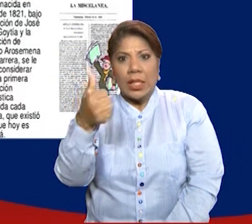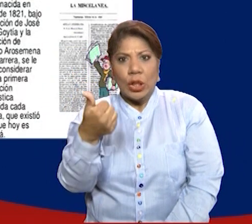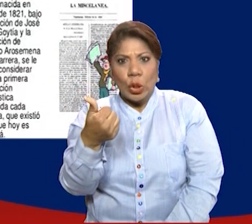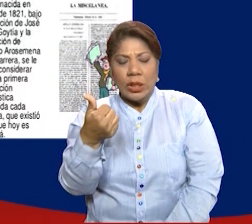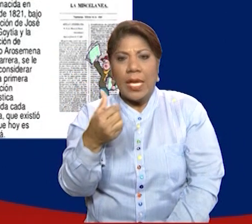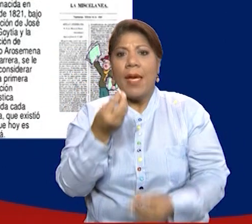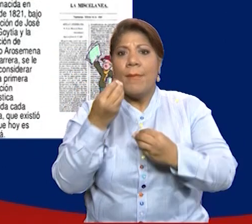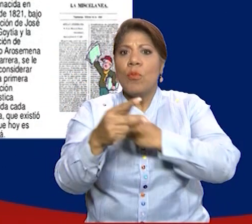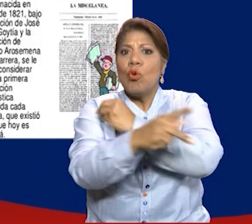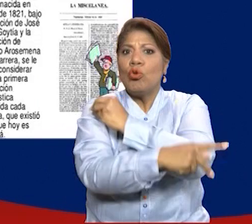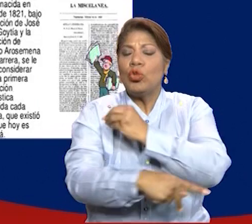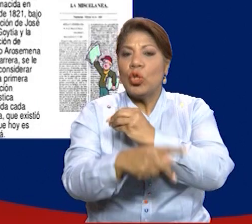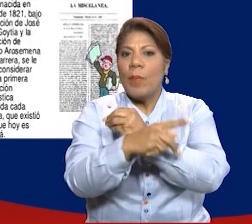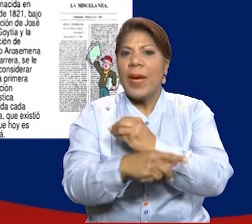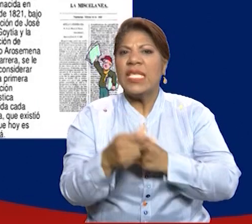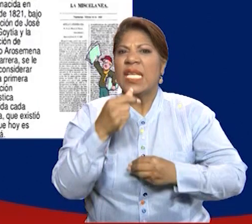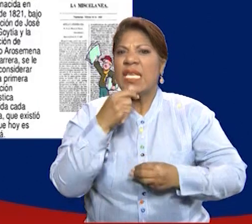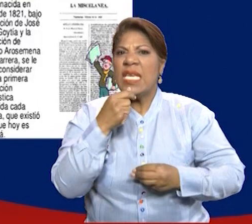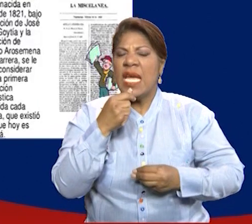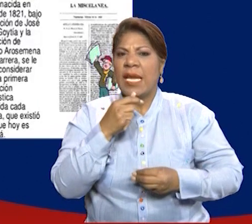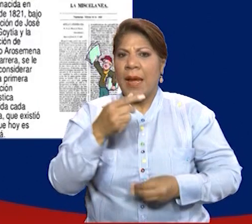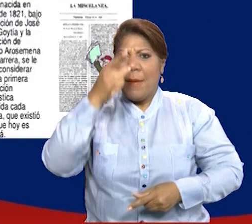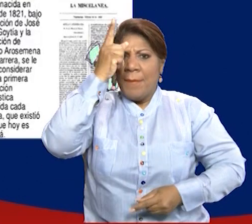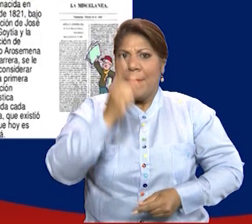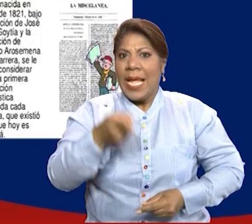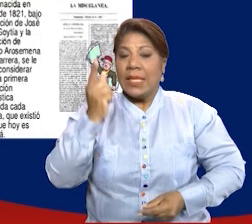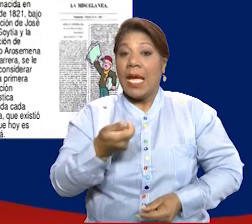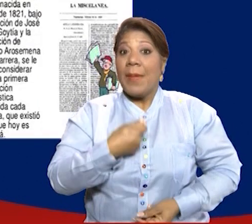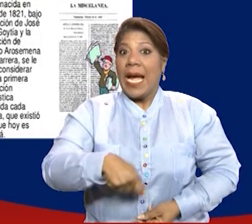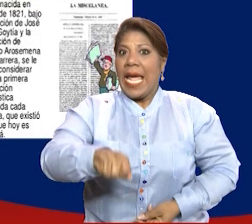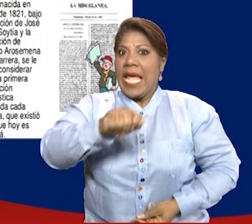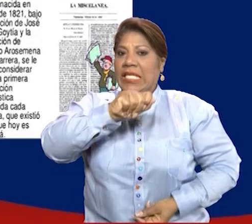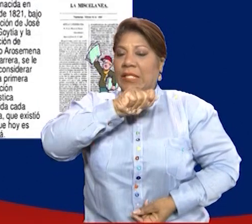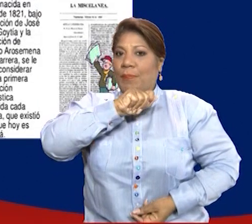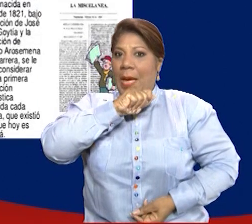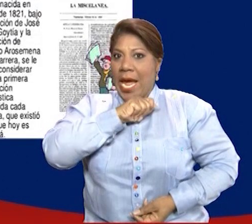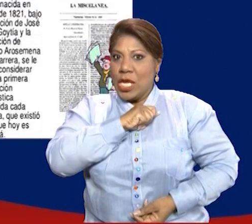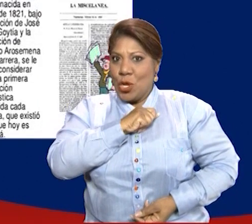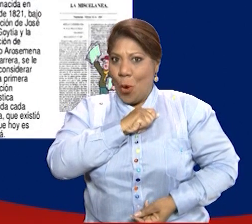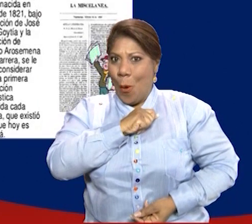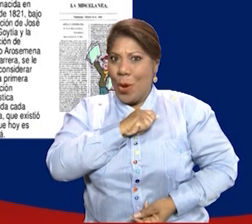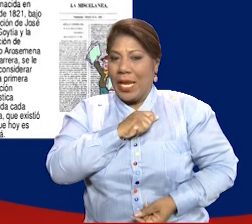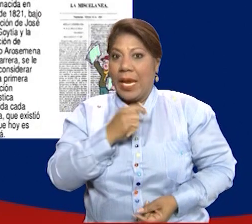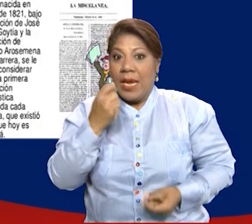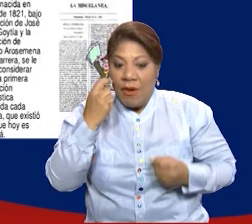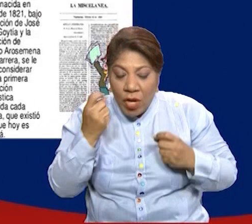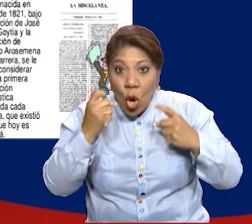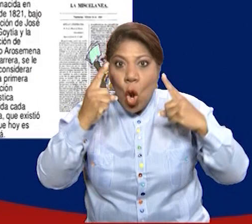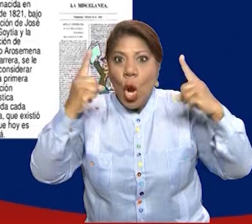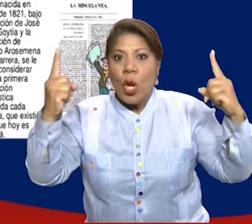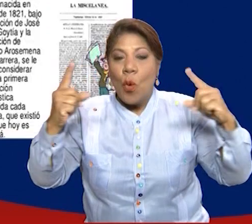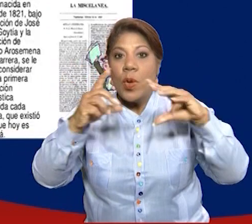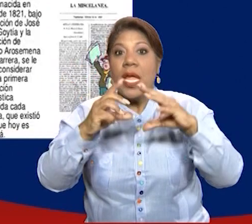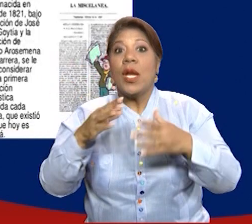colonias en América como Argentina, Chile, Venezuela, Nueva Granada y México